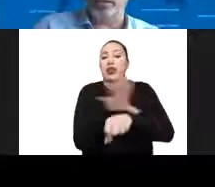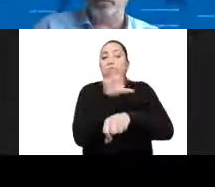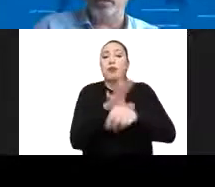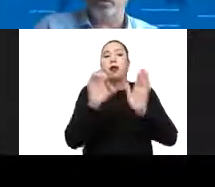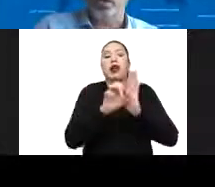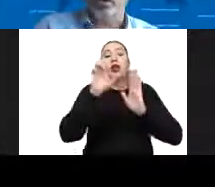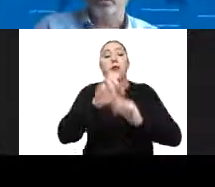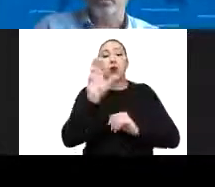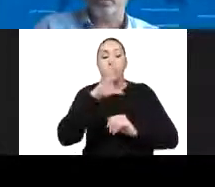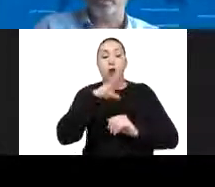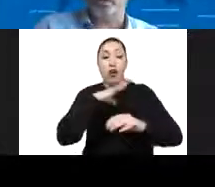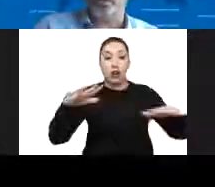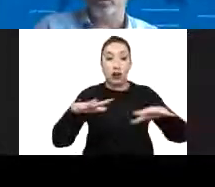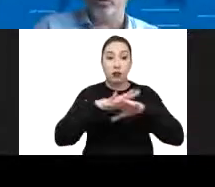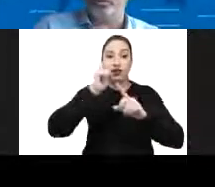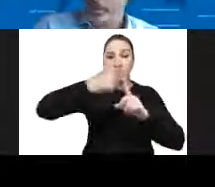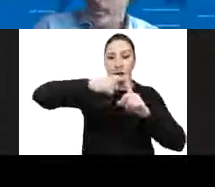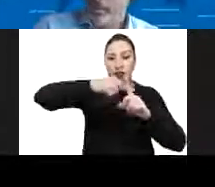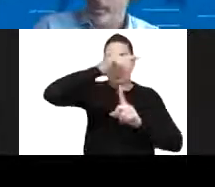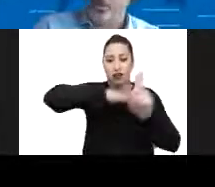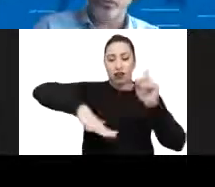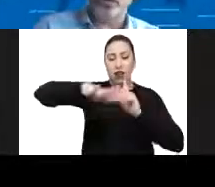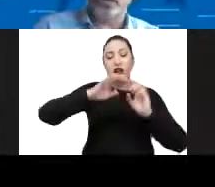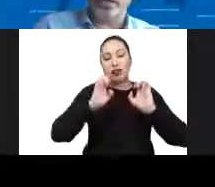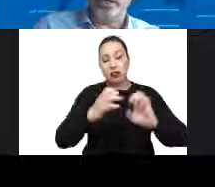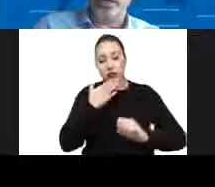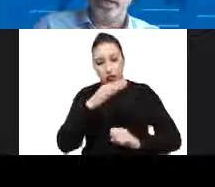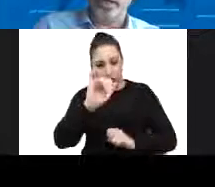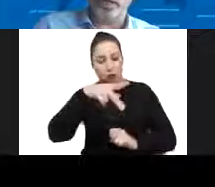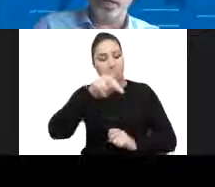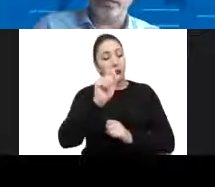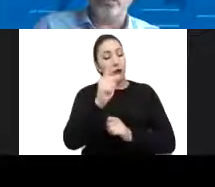de mitigación, sino que tiene que ver con el hecho de que